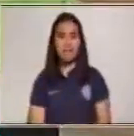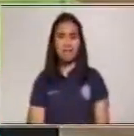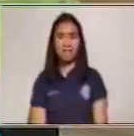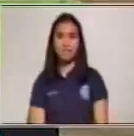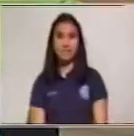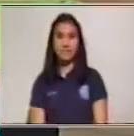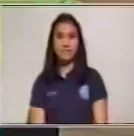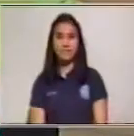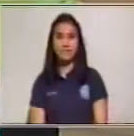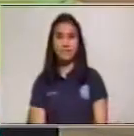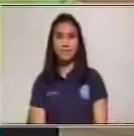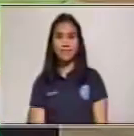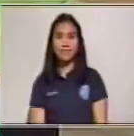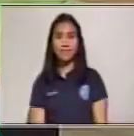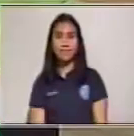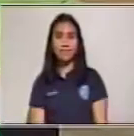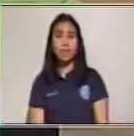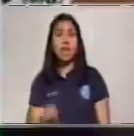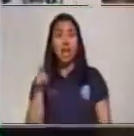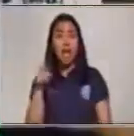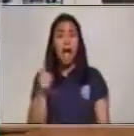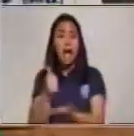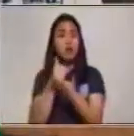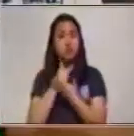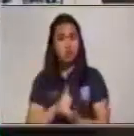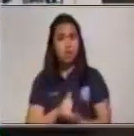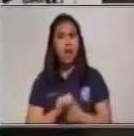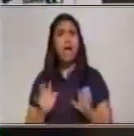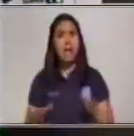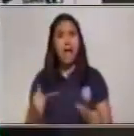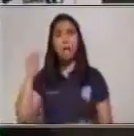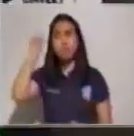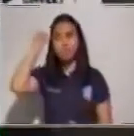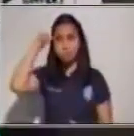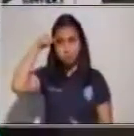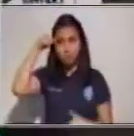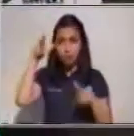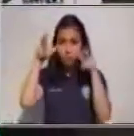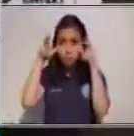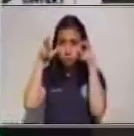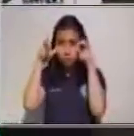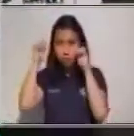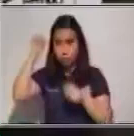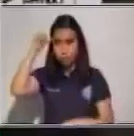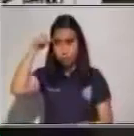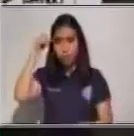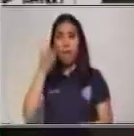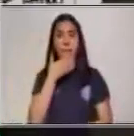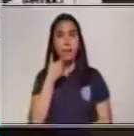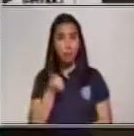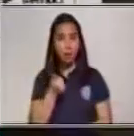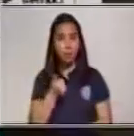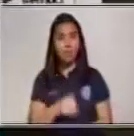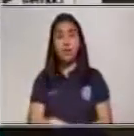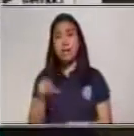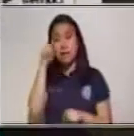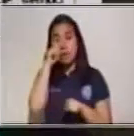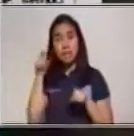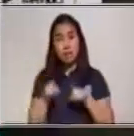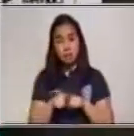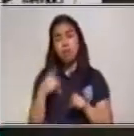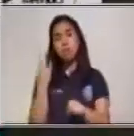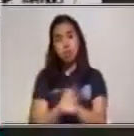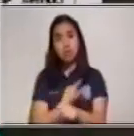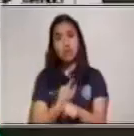escribes. También te ayuda a la comprensión y la retención, porque las ideas las propones tú. Y palabras clave.